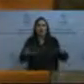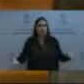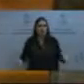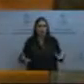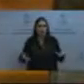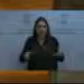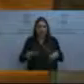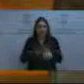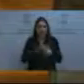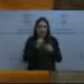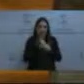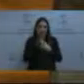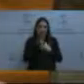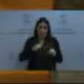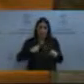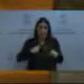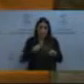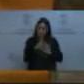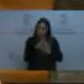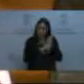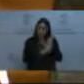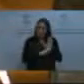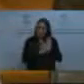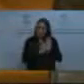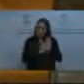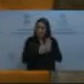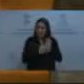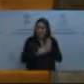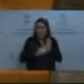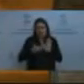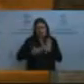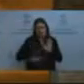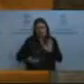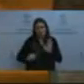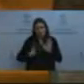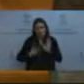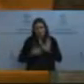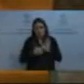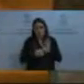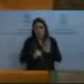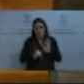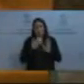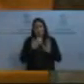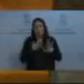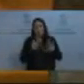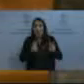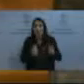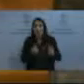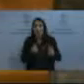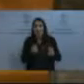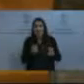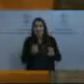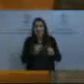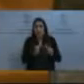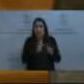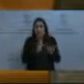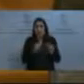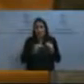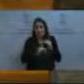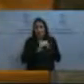autónomo. Tiene una serie de medidas claves, como es el tema de la tarifa plana, que